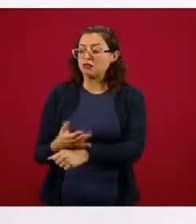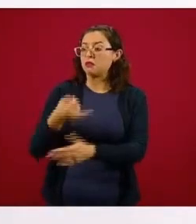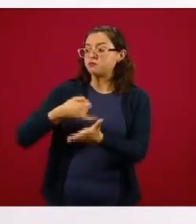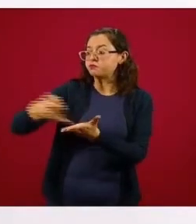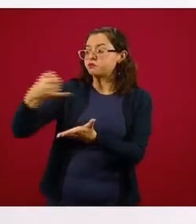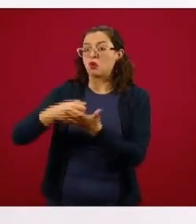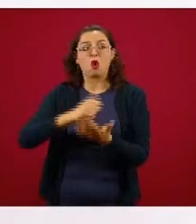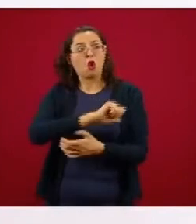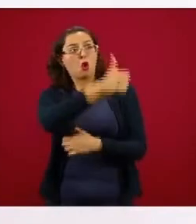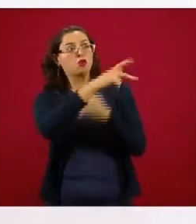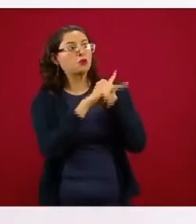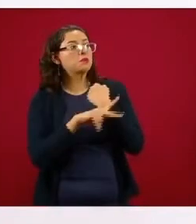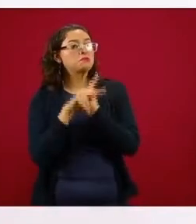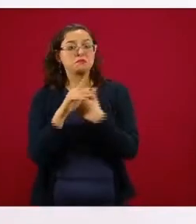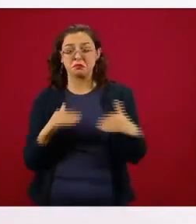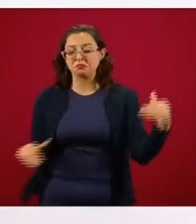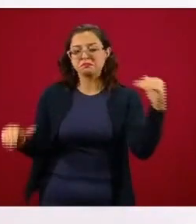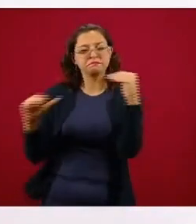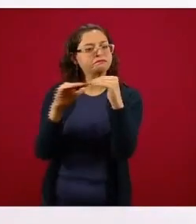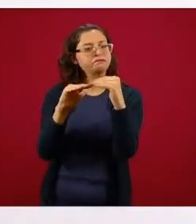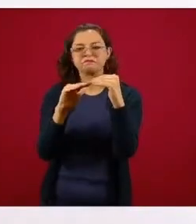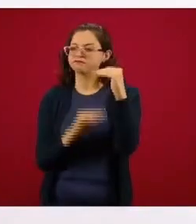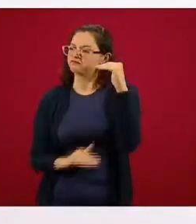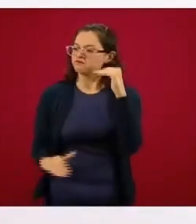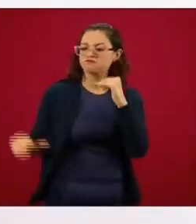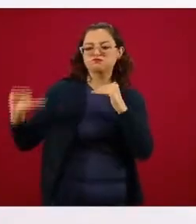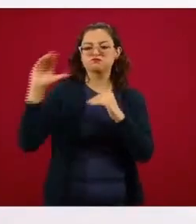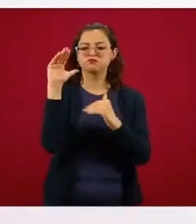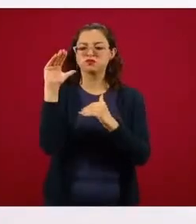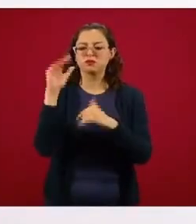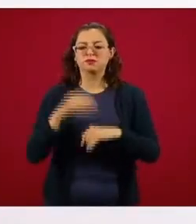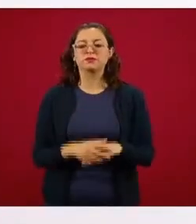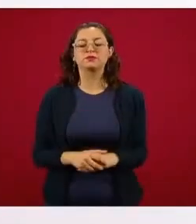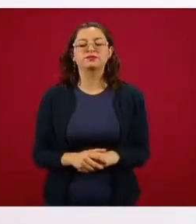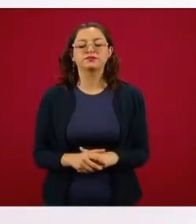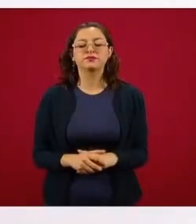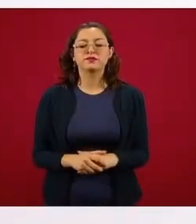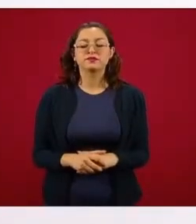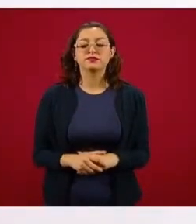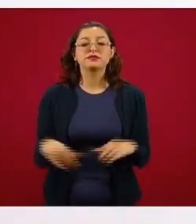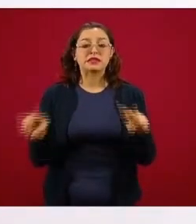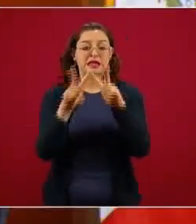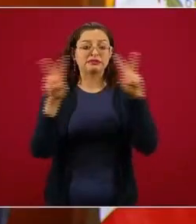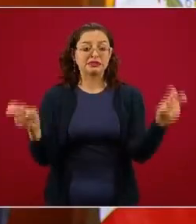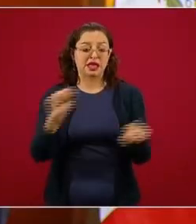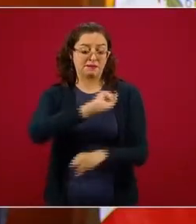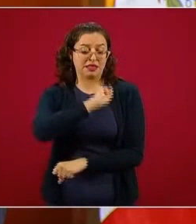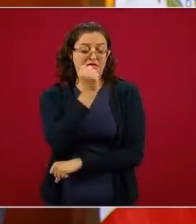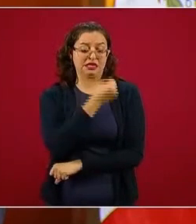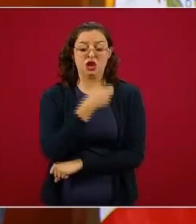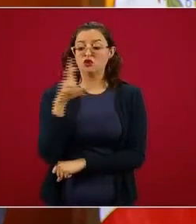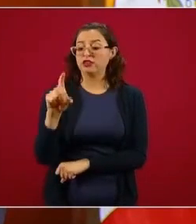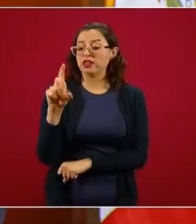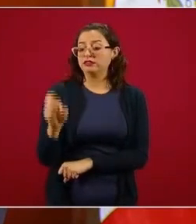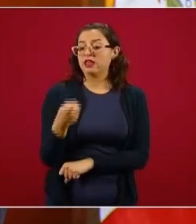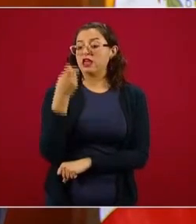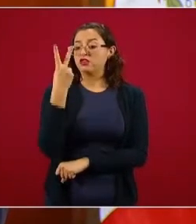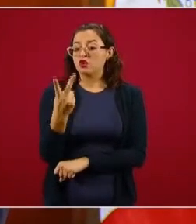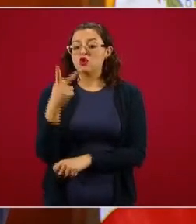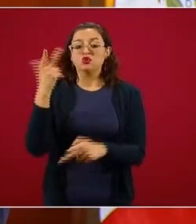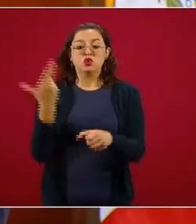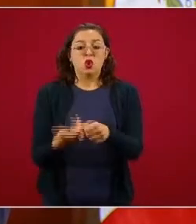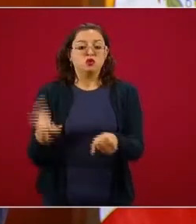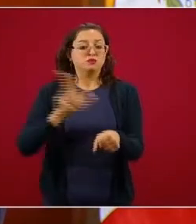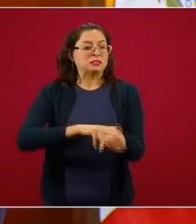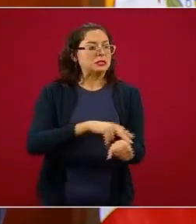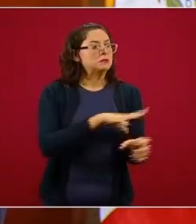maderables. En materia de salud, se han terminado 32 hospitales.